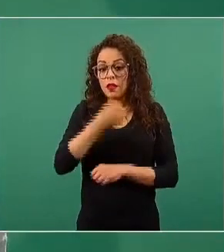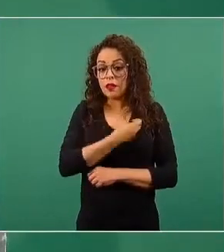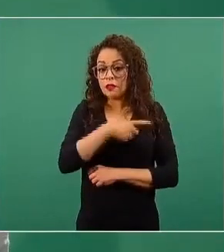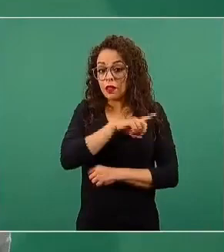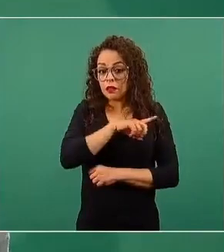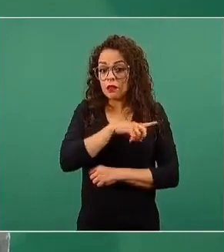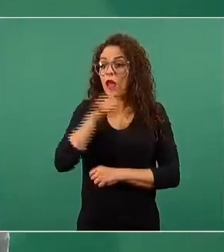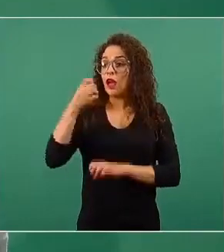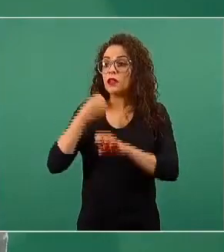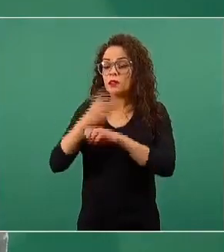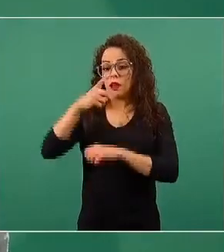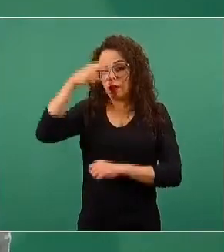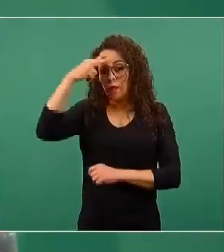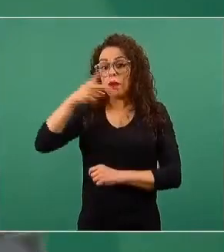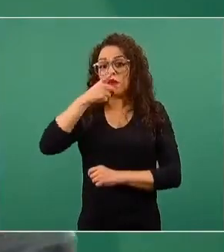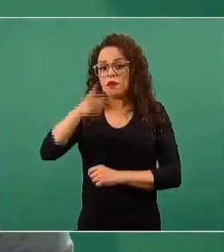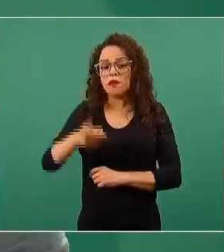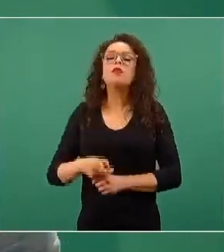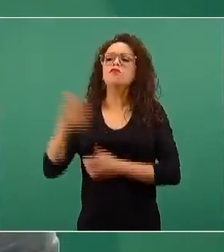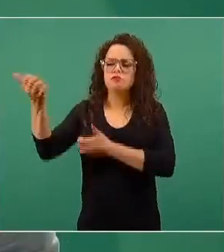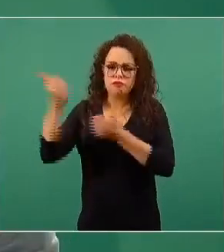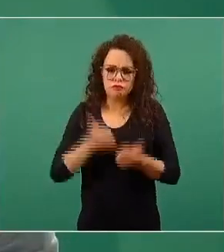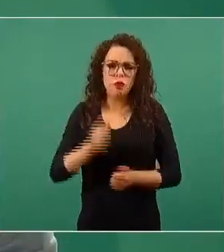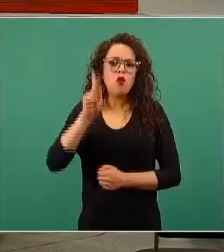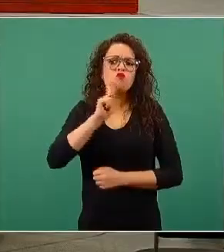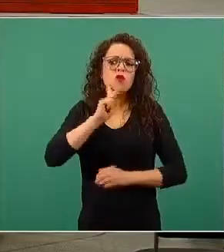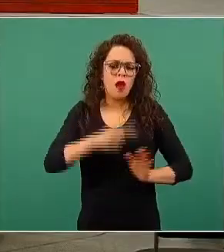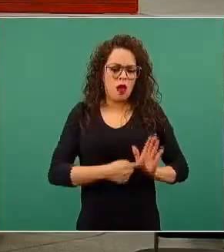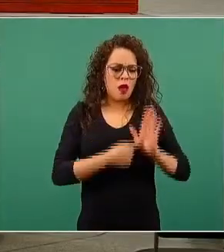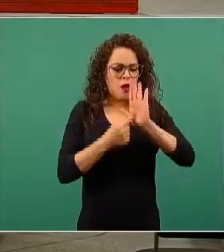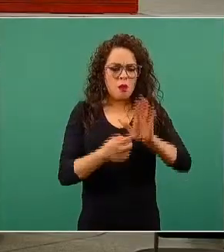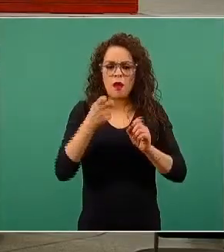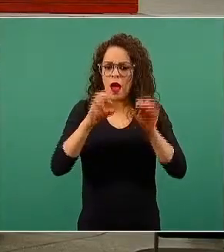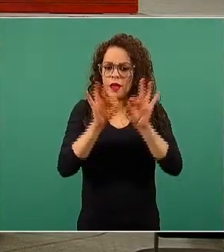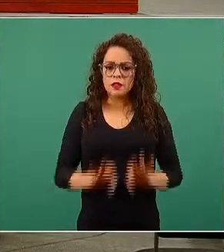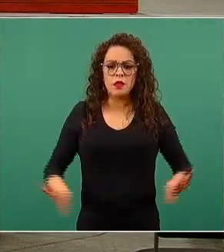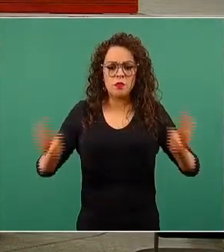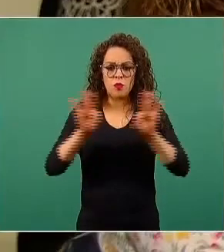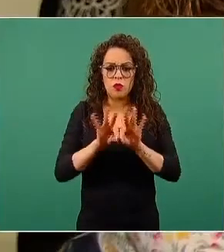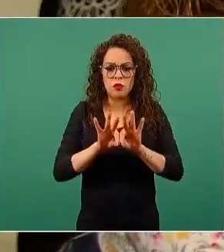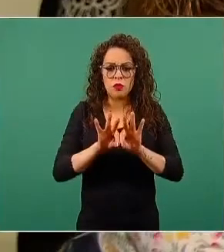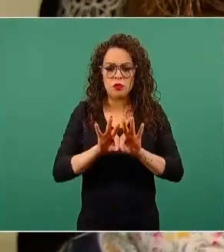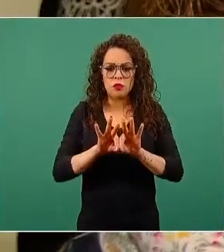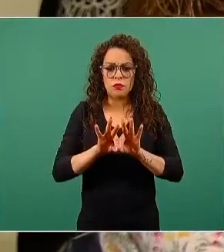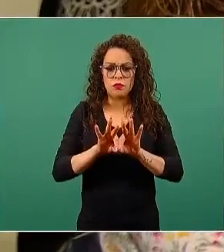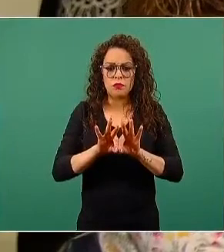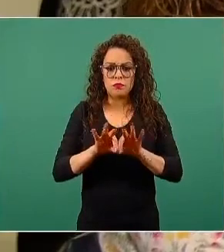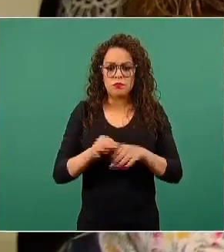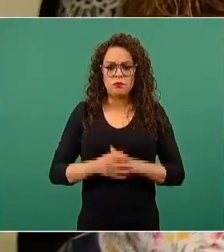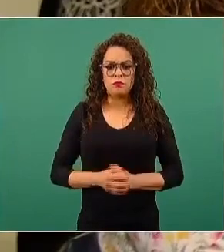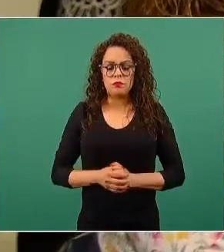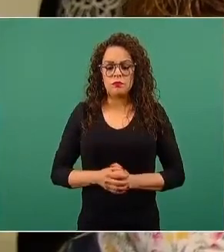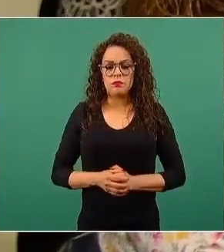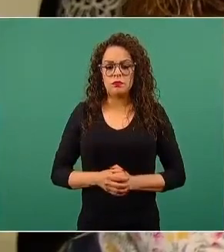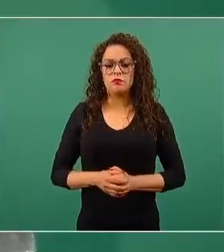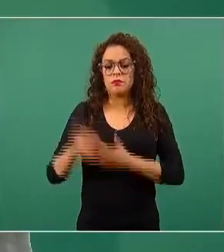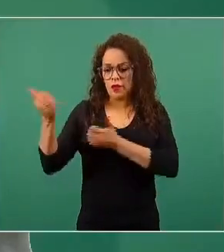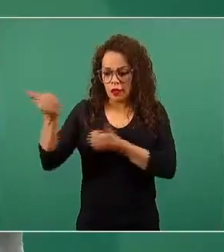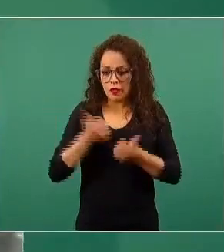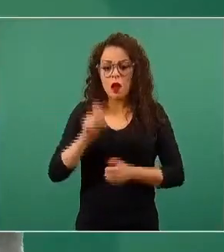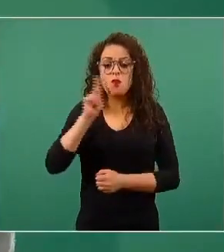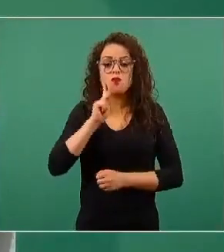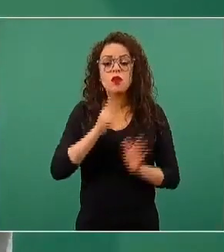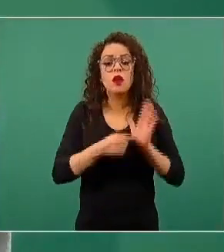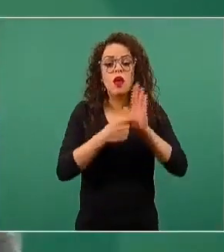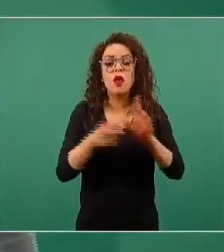México que es porque depende Tráiganos de la federación. evidencia, por favor, muy importante, ayude a ¿El ayudar. qué? Ayude a ayudar. Tráiganos evidencia,